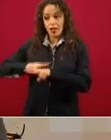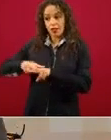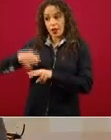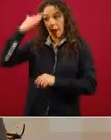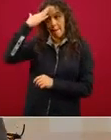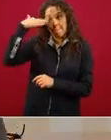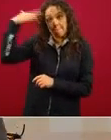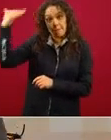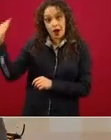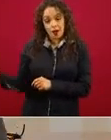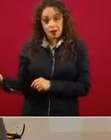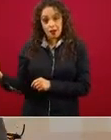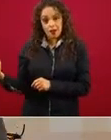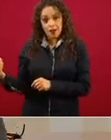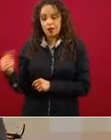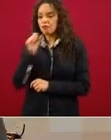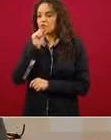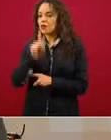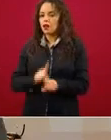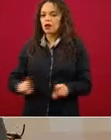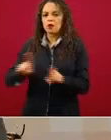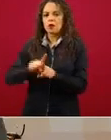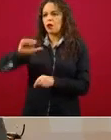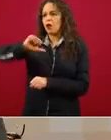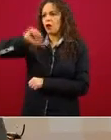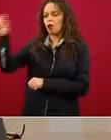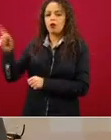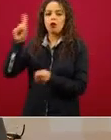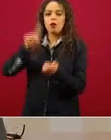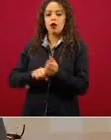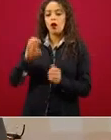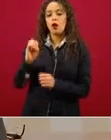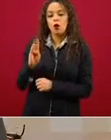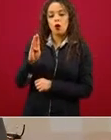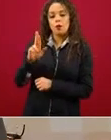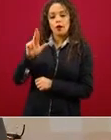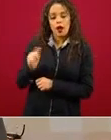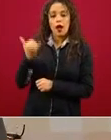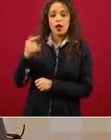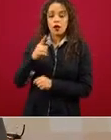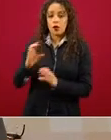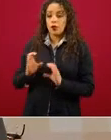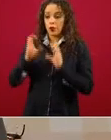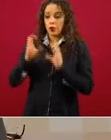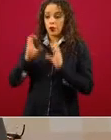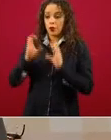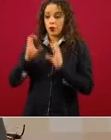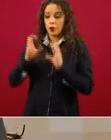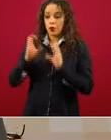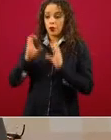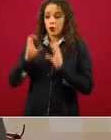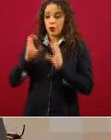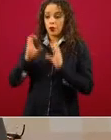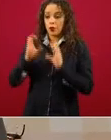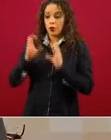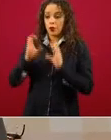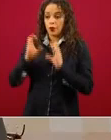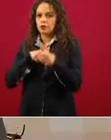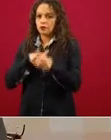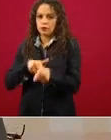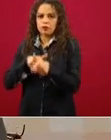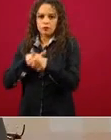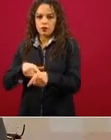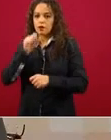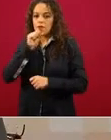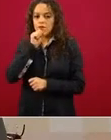obra es igual que cualquier otra, y los protocolos de seguridad sanitaria se implantan. Así ocurrió en la